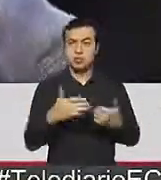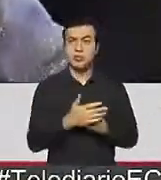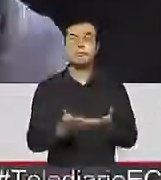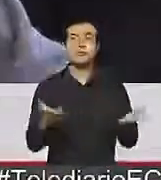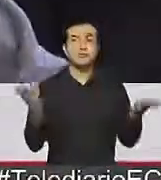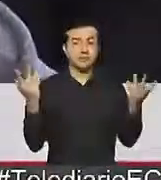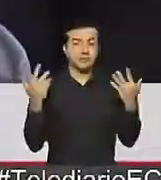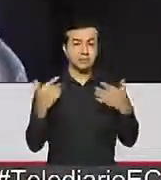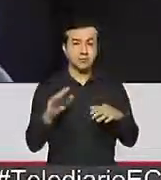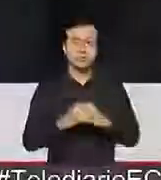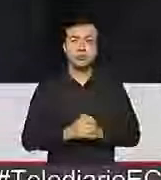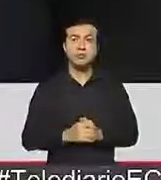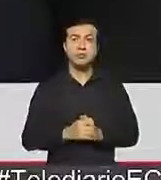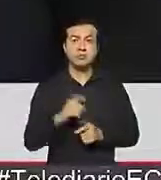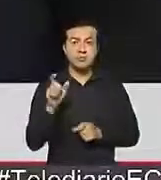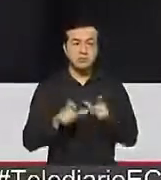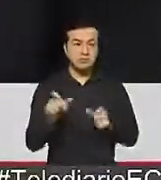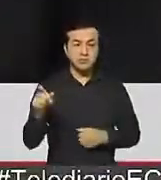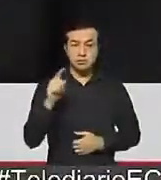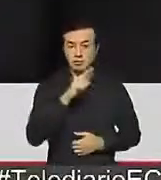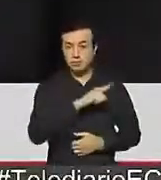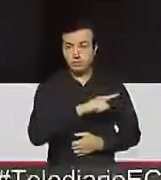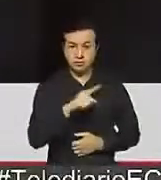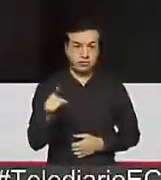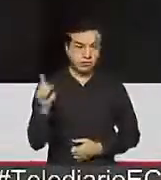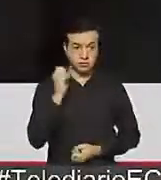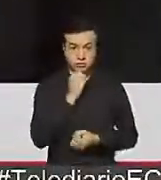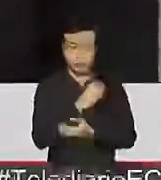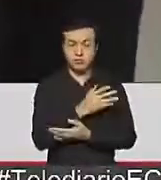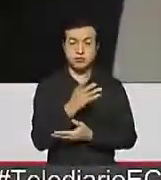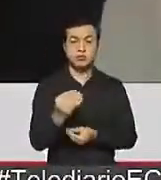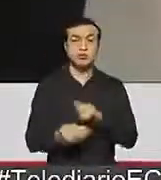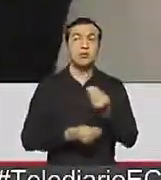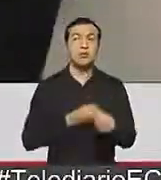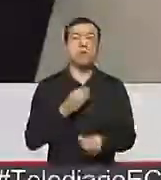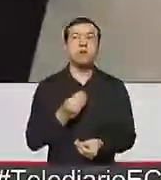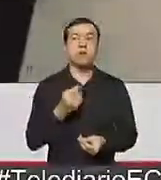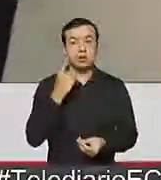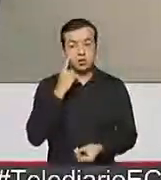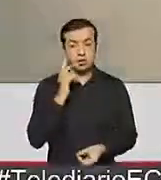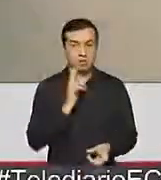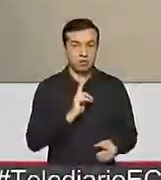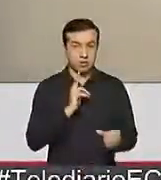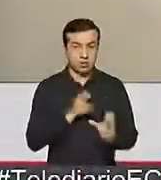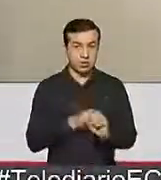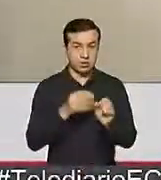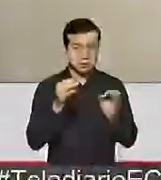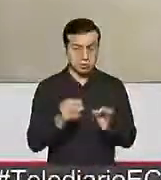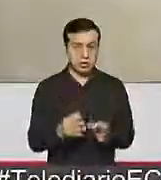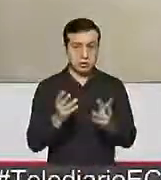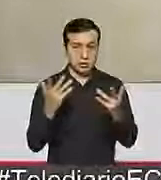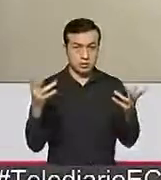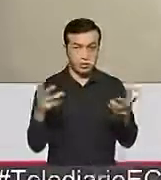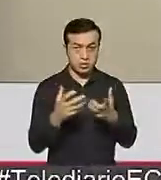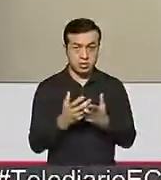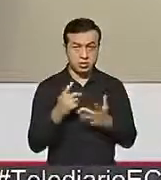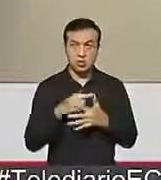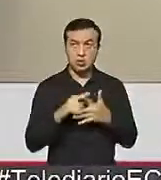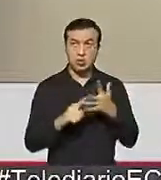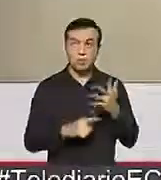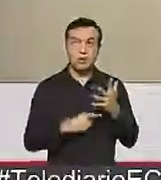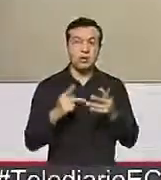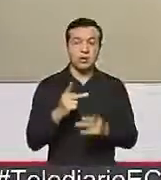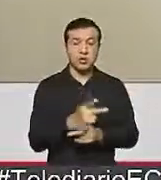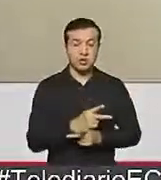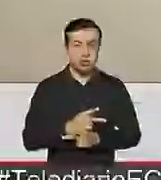presunción de inobservancia de información a la hora de participar en el concurso para el